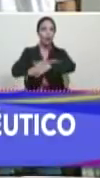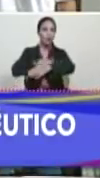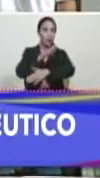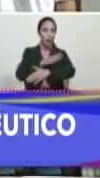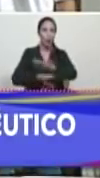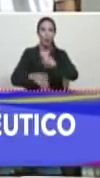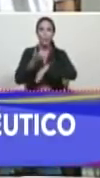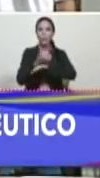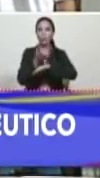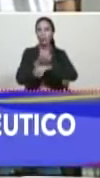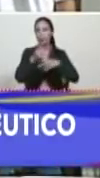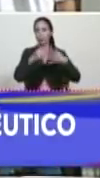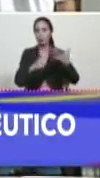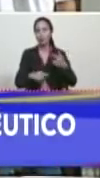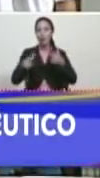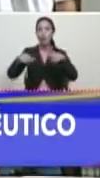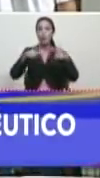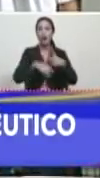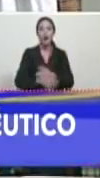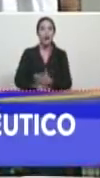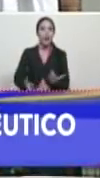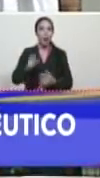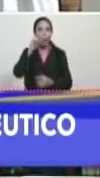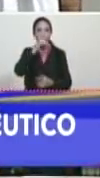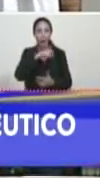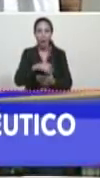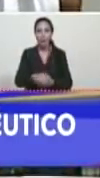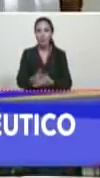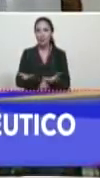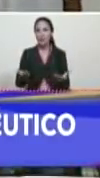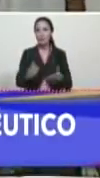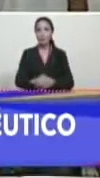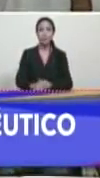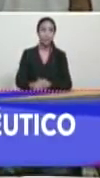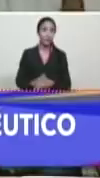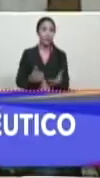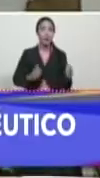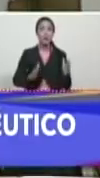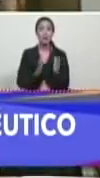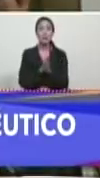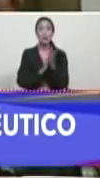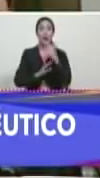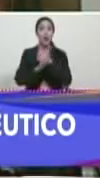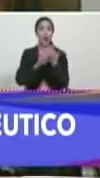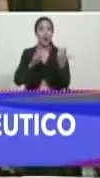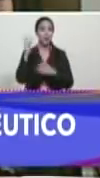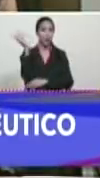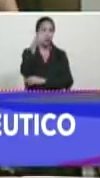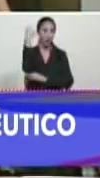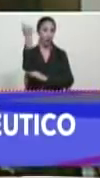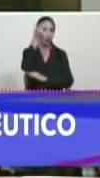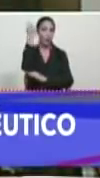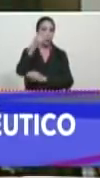Maturín, en Guanare, en San Fernando de Apure, en Valle de la